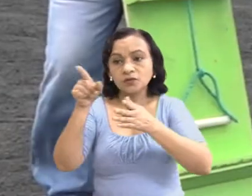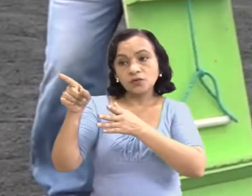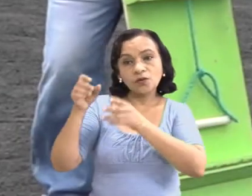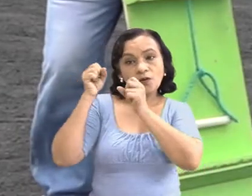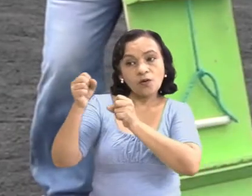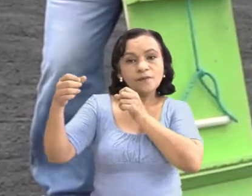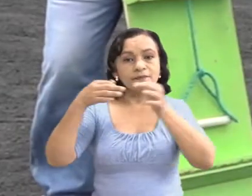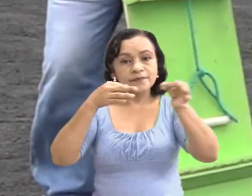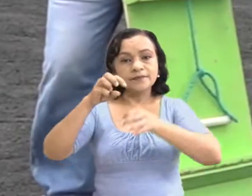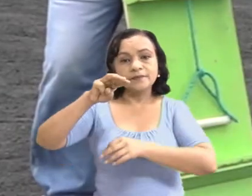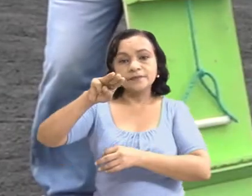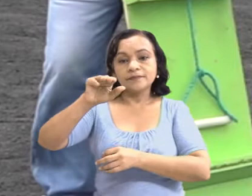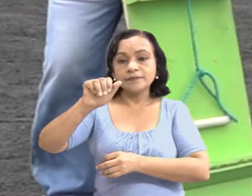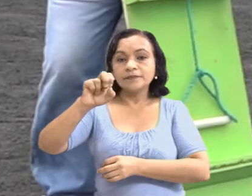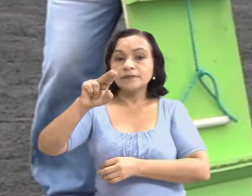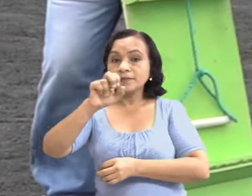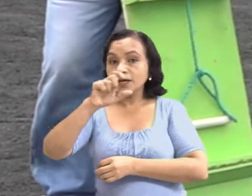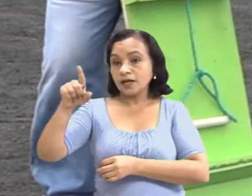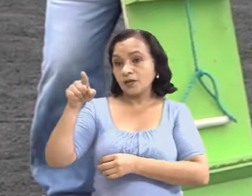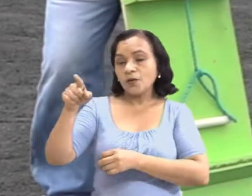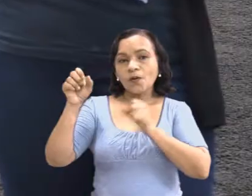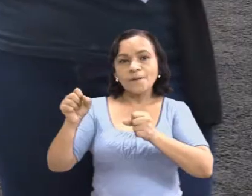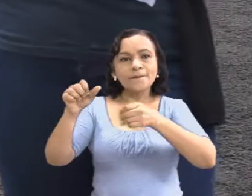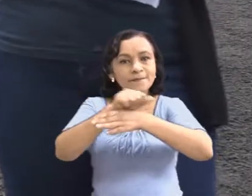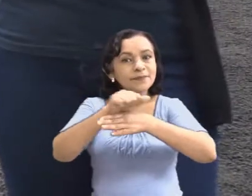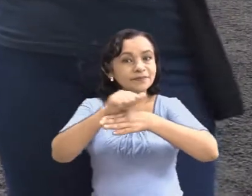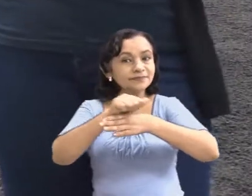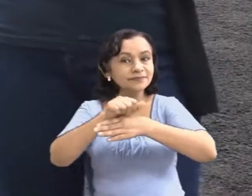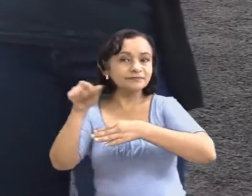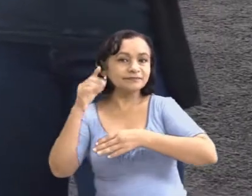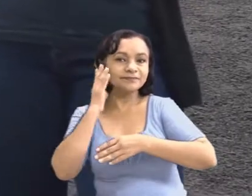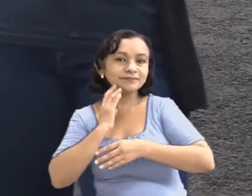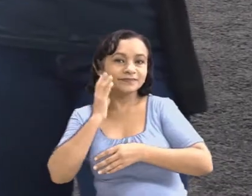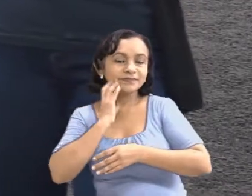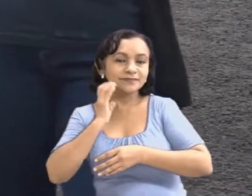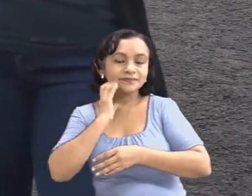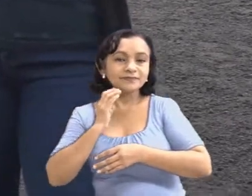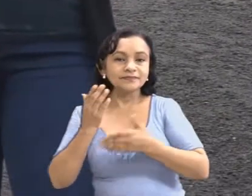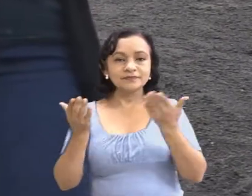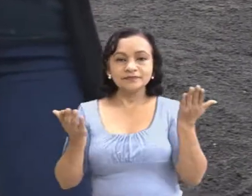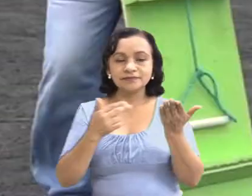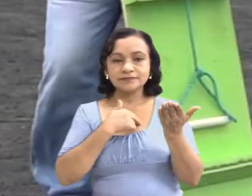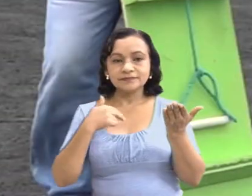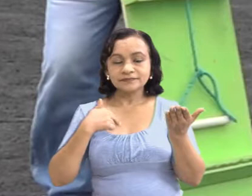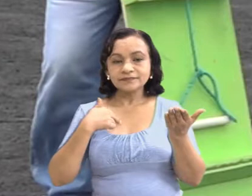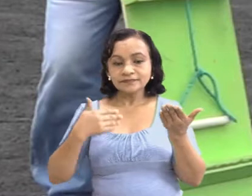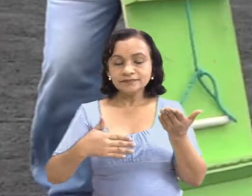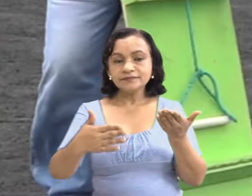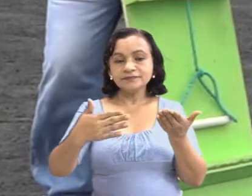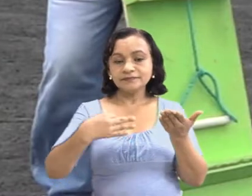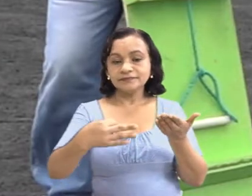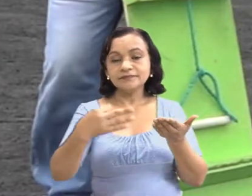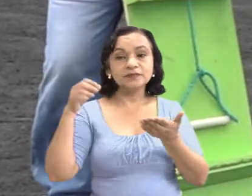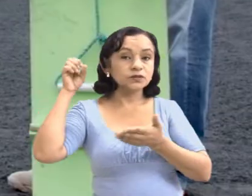el compañero Manuel Telles, pues que es la parte práctica que tiene de cara a la parte de